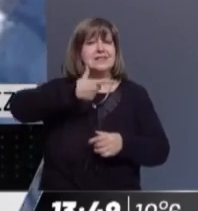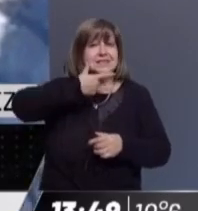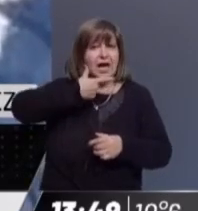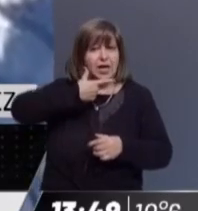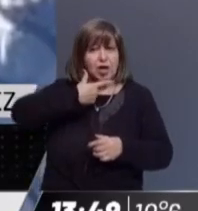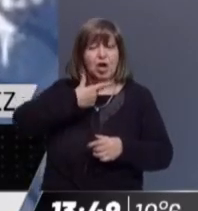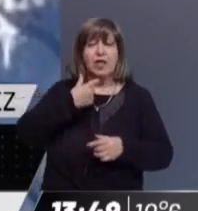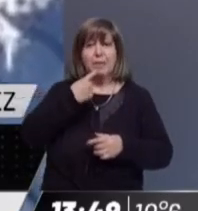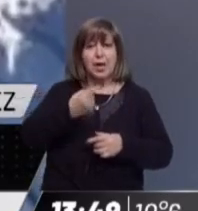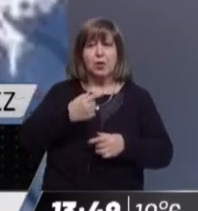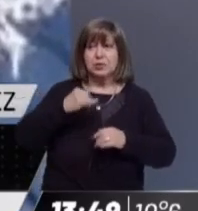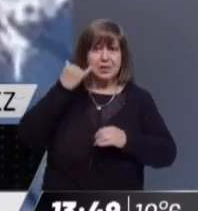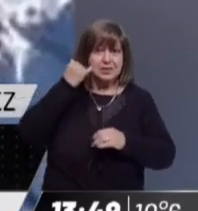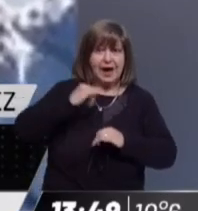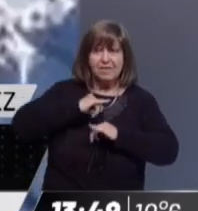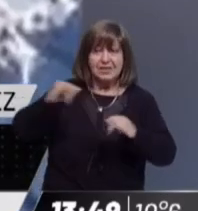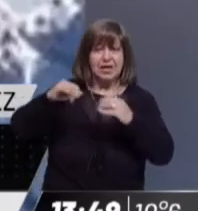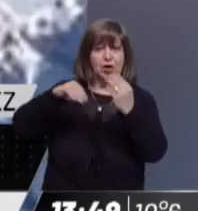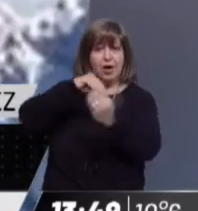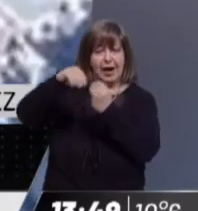está al tanto de este detenido?